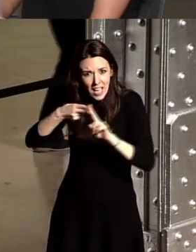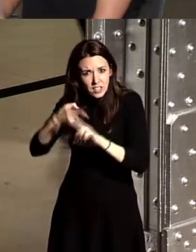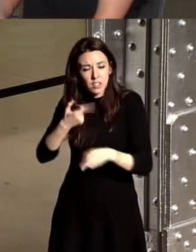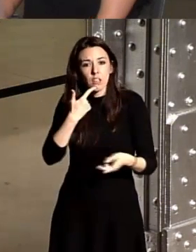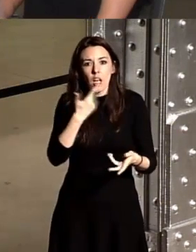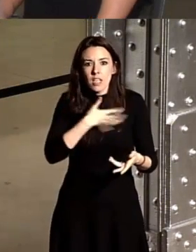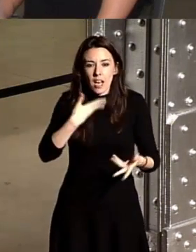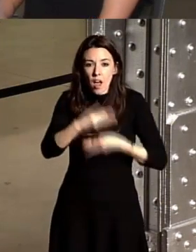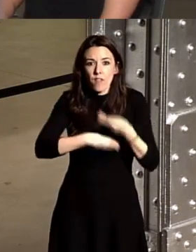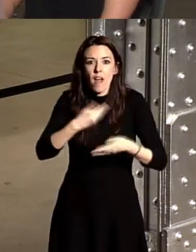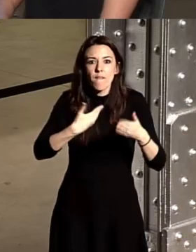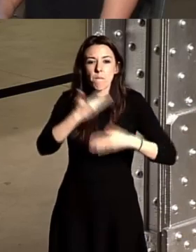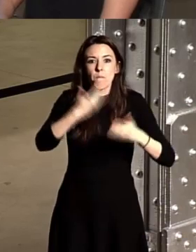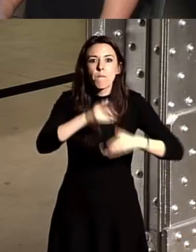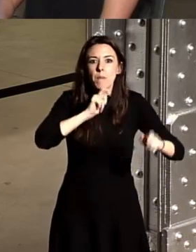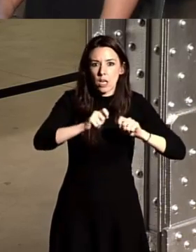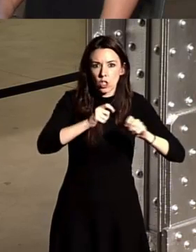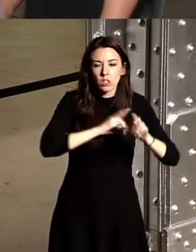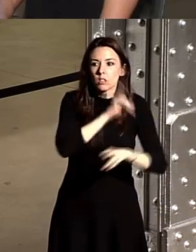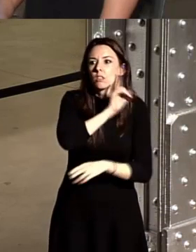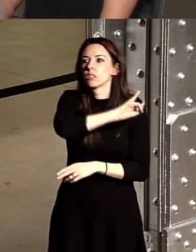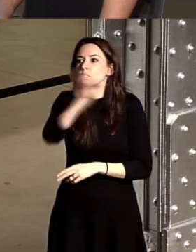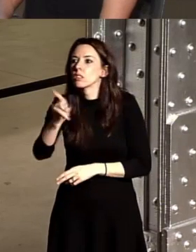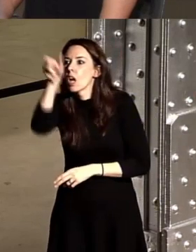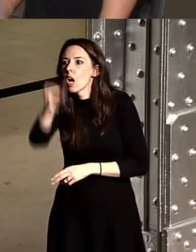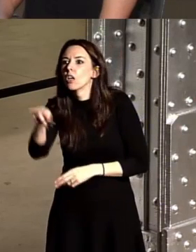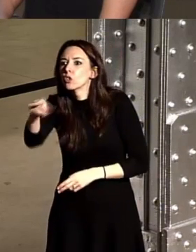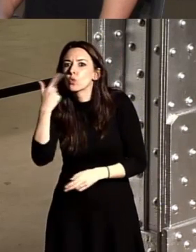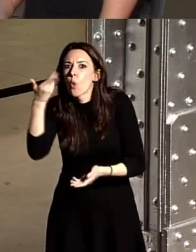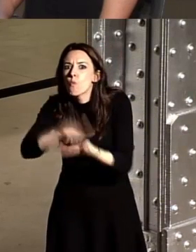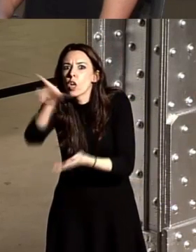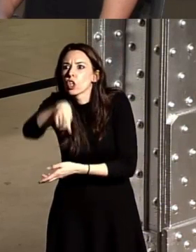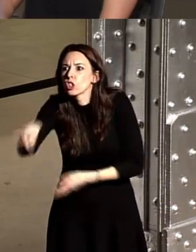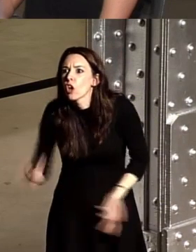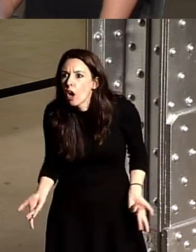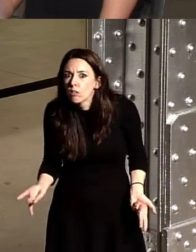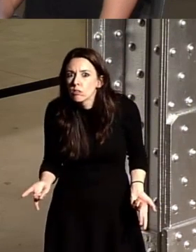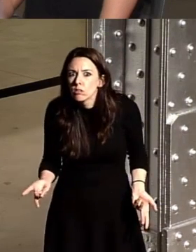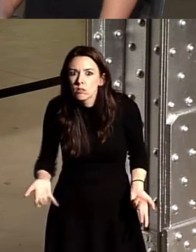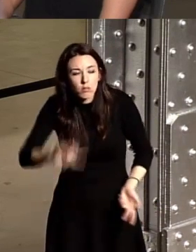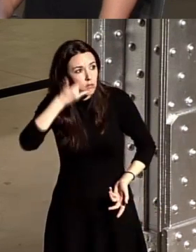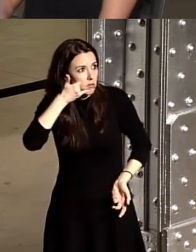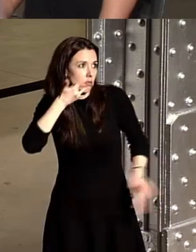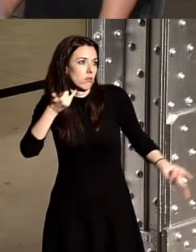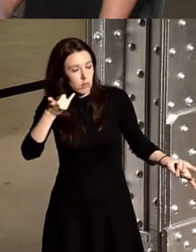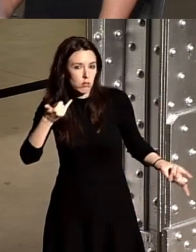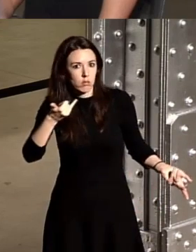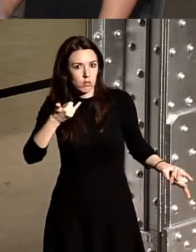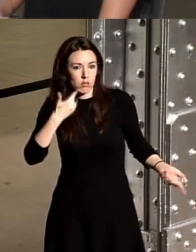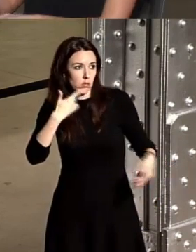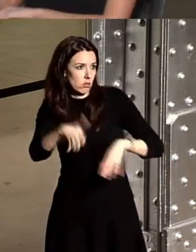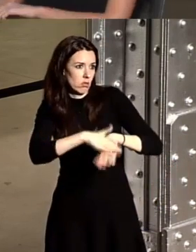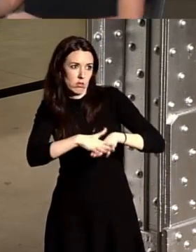hacer un periodista, que es llamar a Manu Leguineche y preguntarle, oye, ¿tú te has muerto? Entonces, cuando Manu